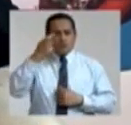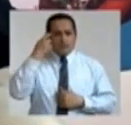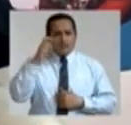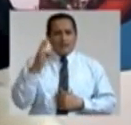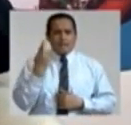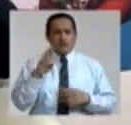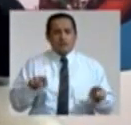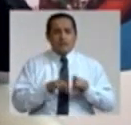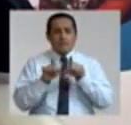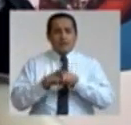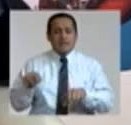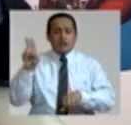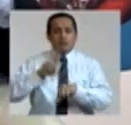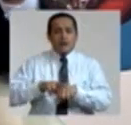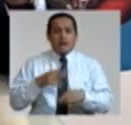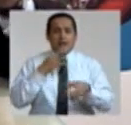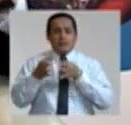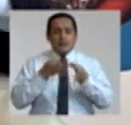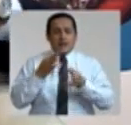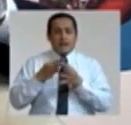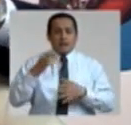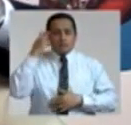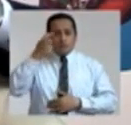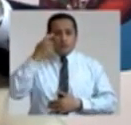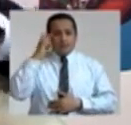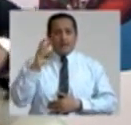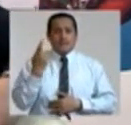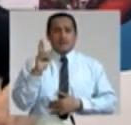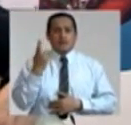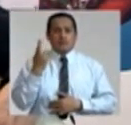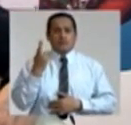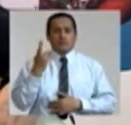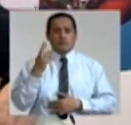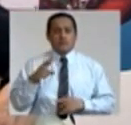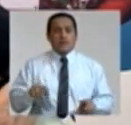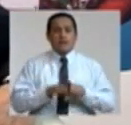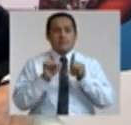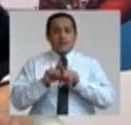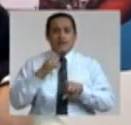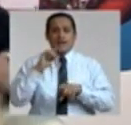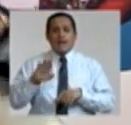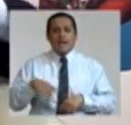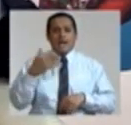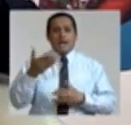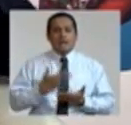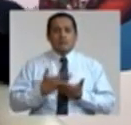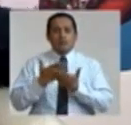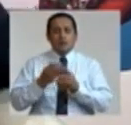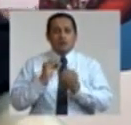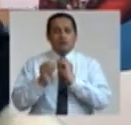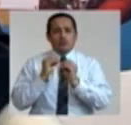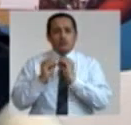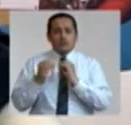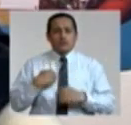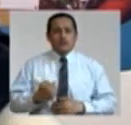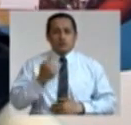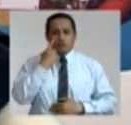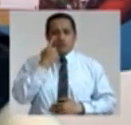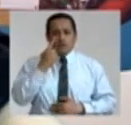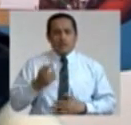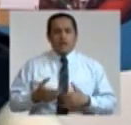de la política criminal, es una dureza, claro, es política criminal, entonces hay que compensar y hay